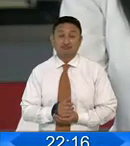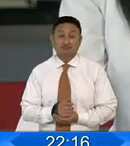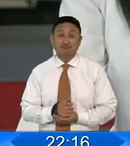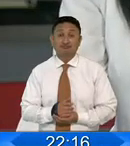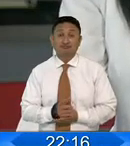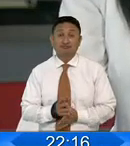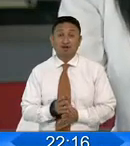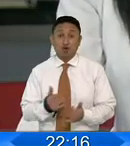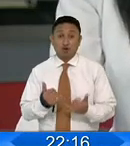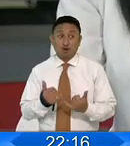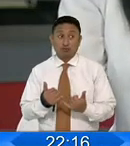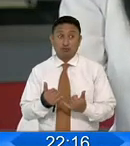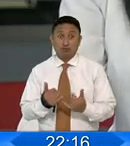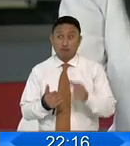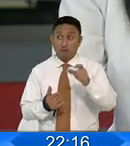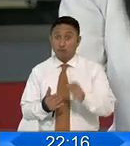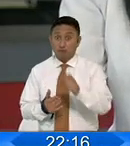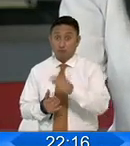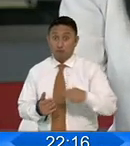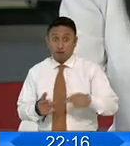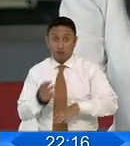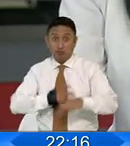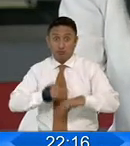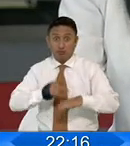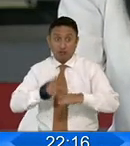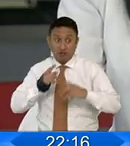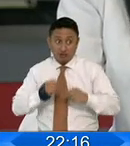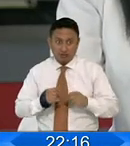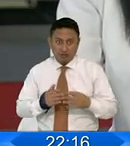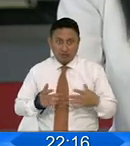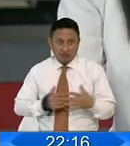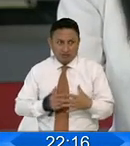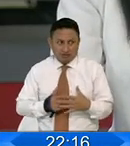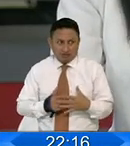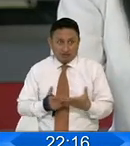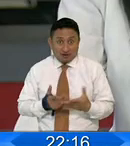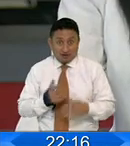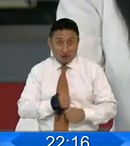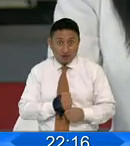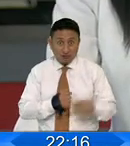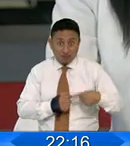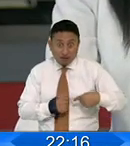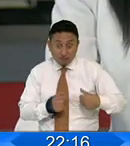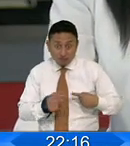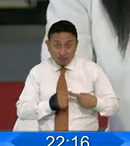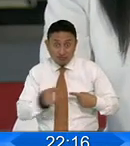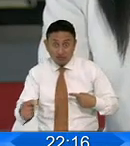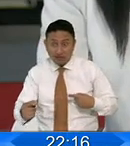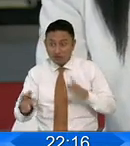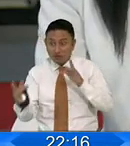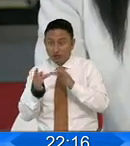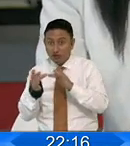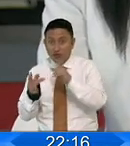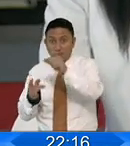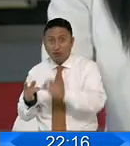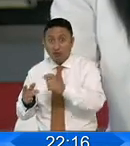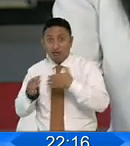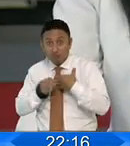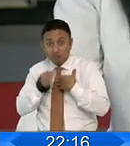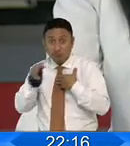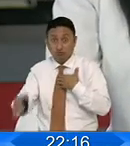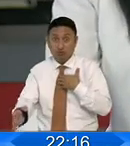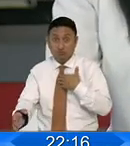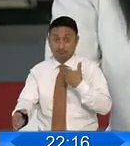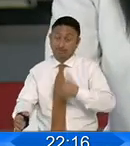El miedo es el denominador común en los profesionales de la salud y de seguridad que están en primera fila combatiendo al